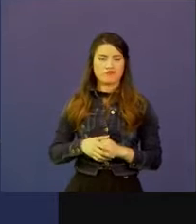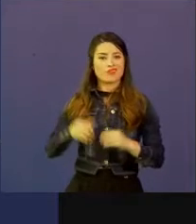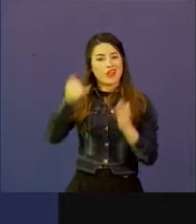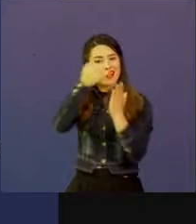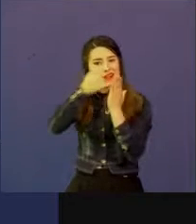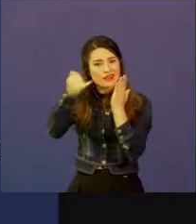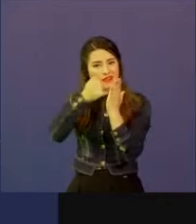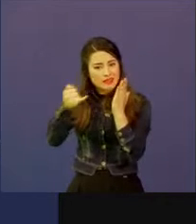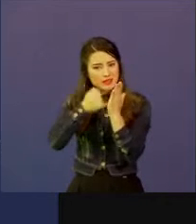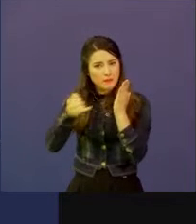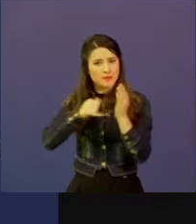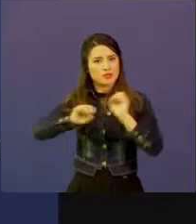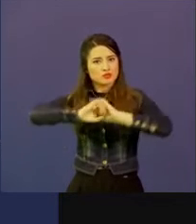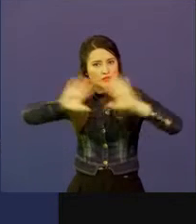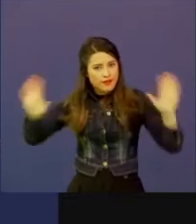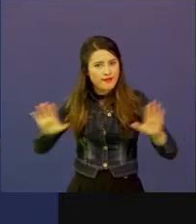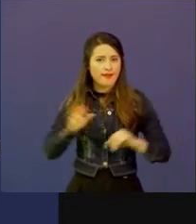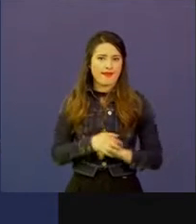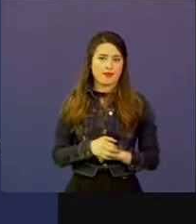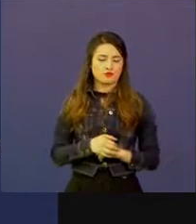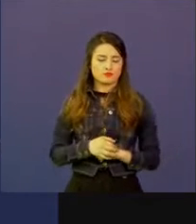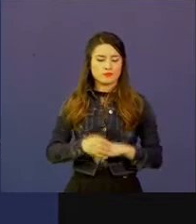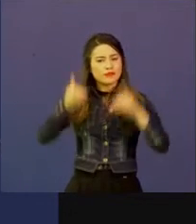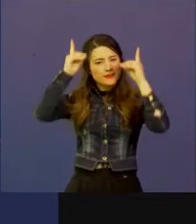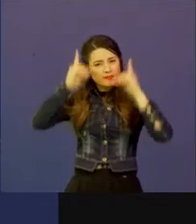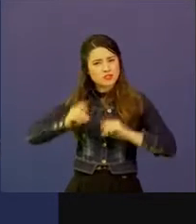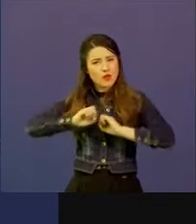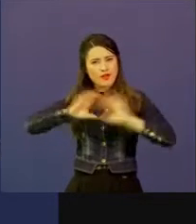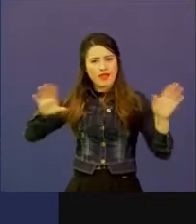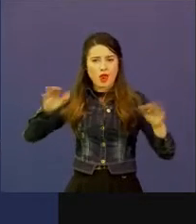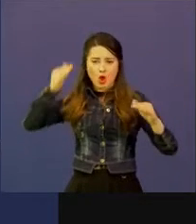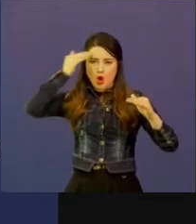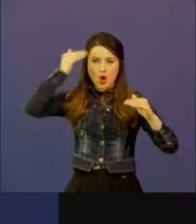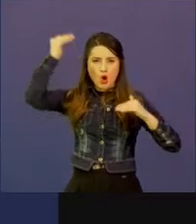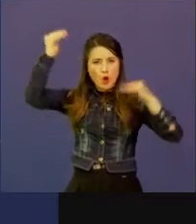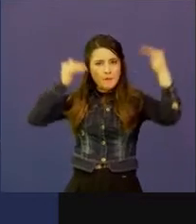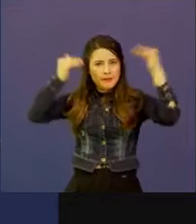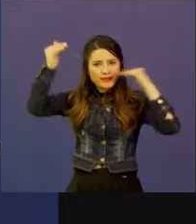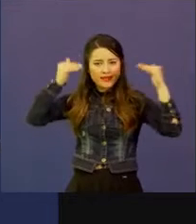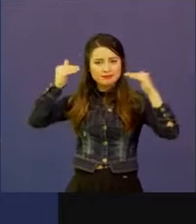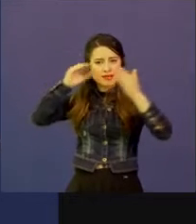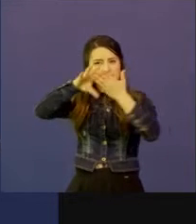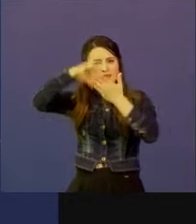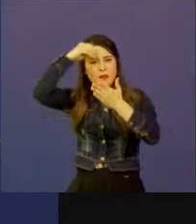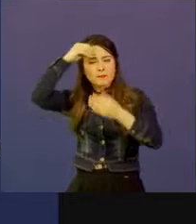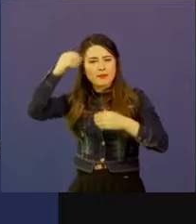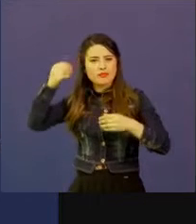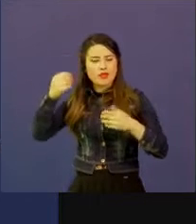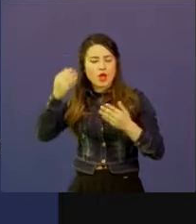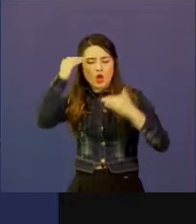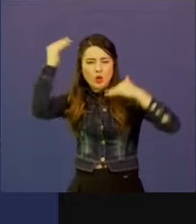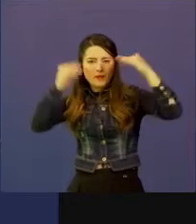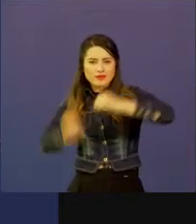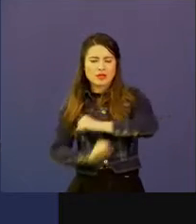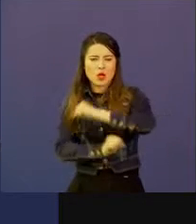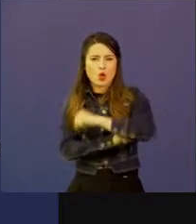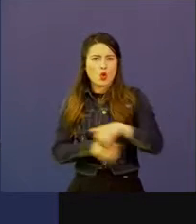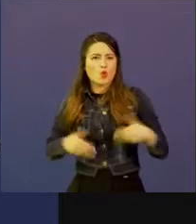lineamientos establecidos y una definición clara de cuáles son las competencias que se esperan obtener, de qué forma se espera evaluar a los